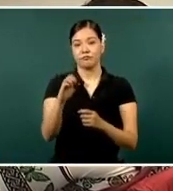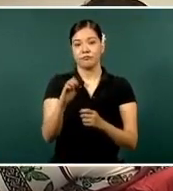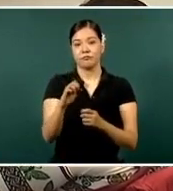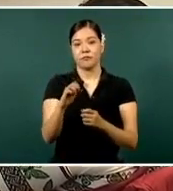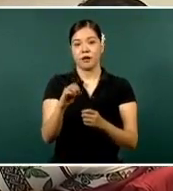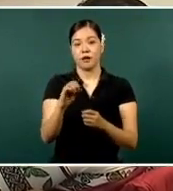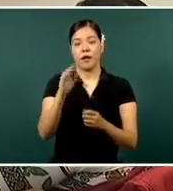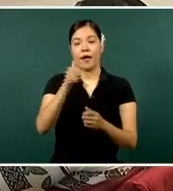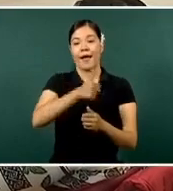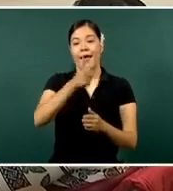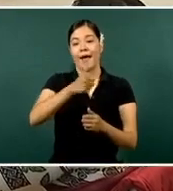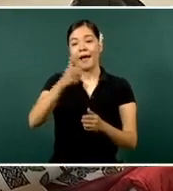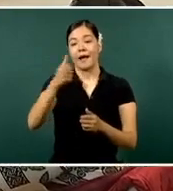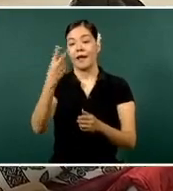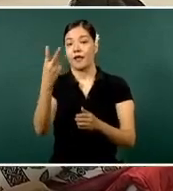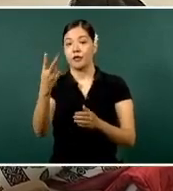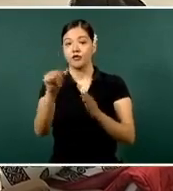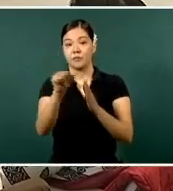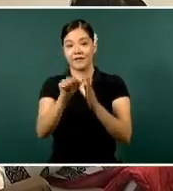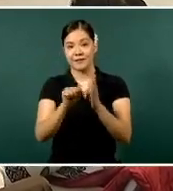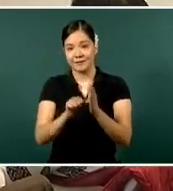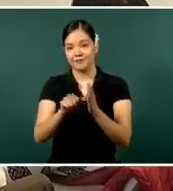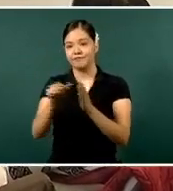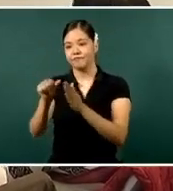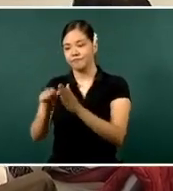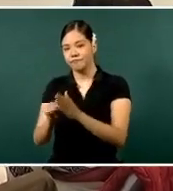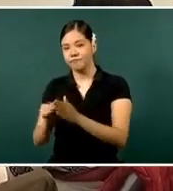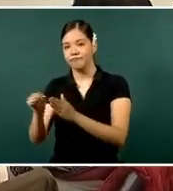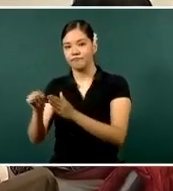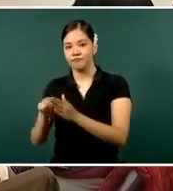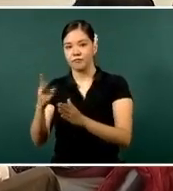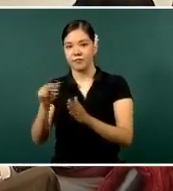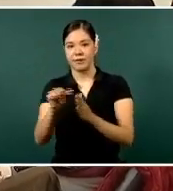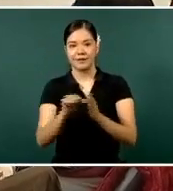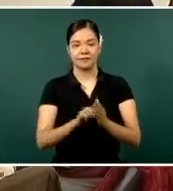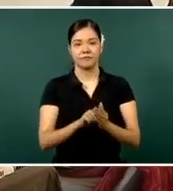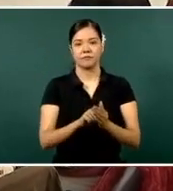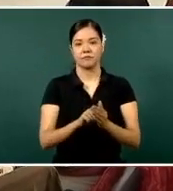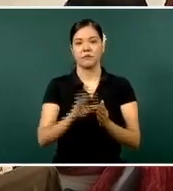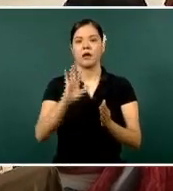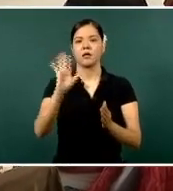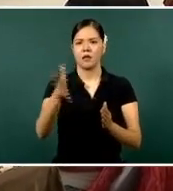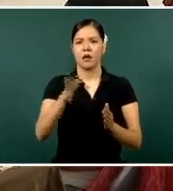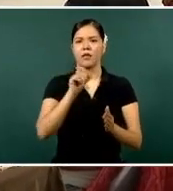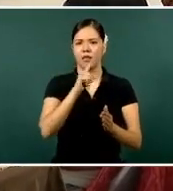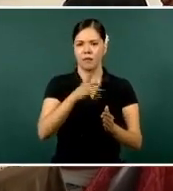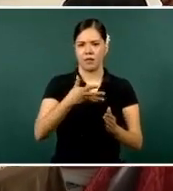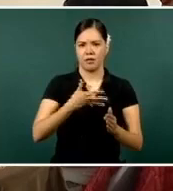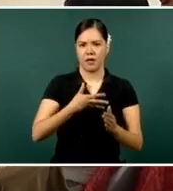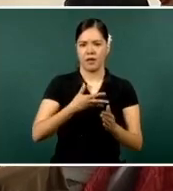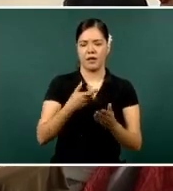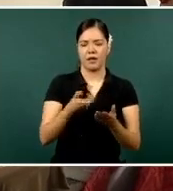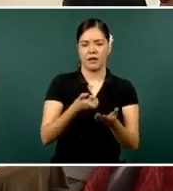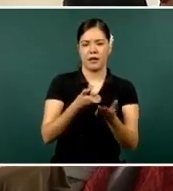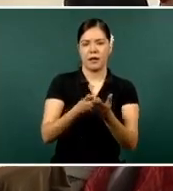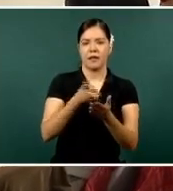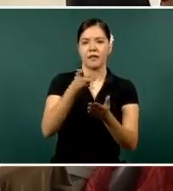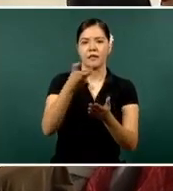ya están recibiendo becas estudiantes de nivel medio